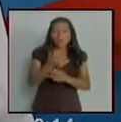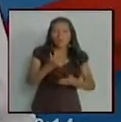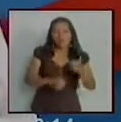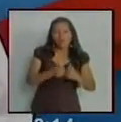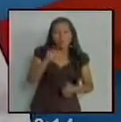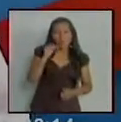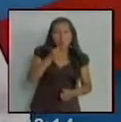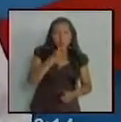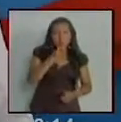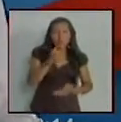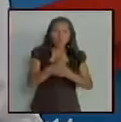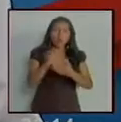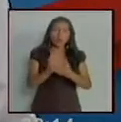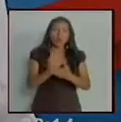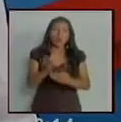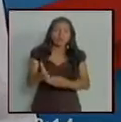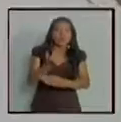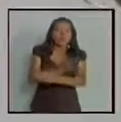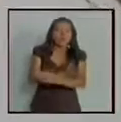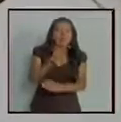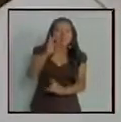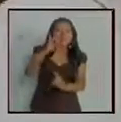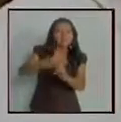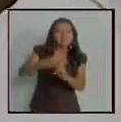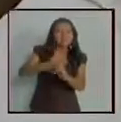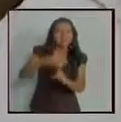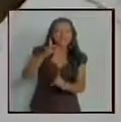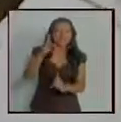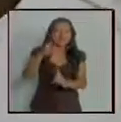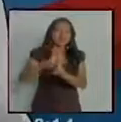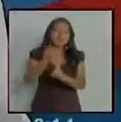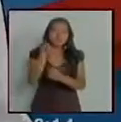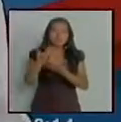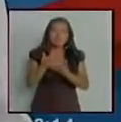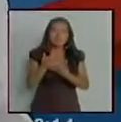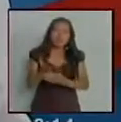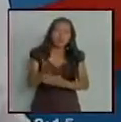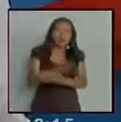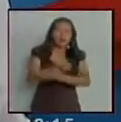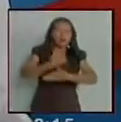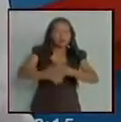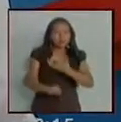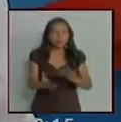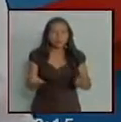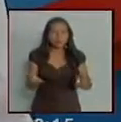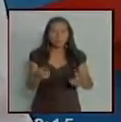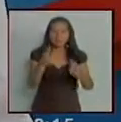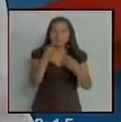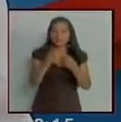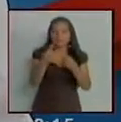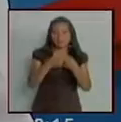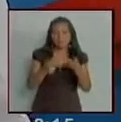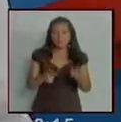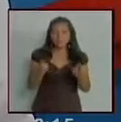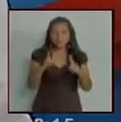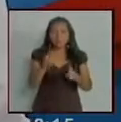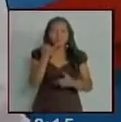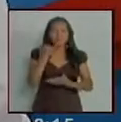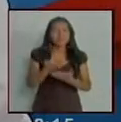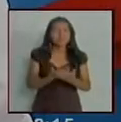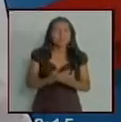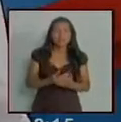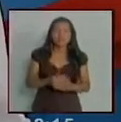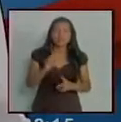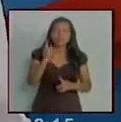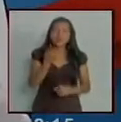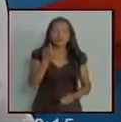en los oíditos, dolores de oídos, por ejemplo, ¿no? Que obviamente un bebé no nos va a decir que nos está doliendo, pero una forma de ver la